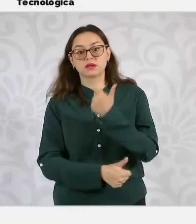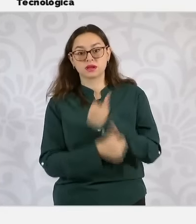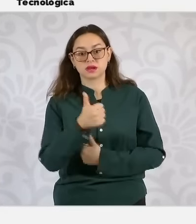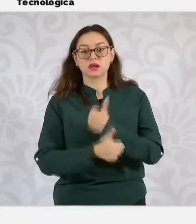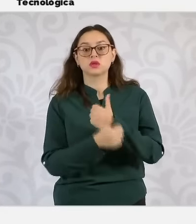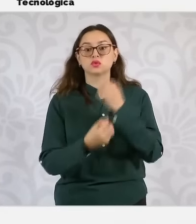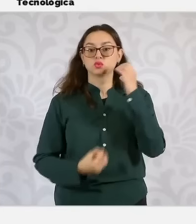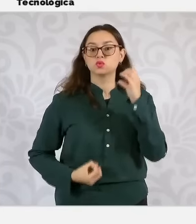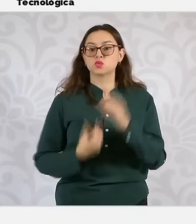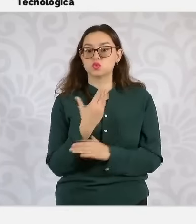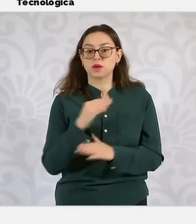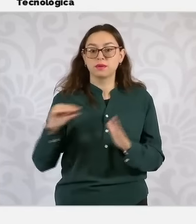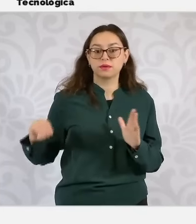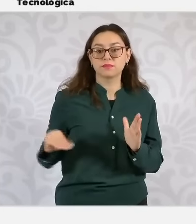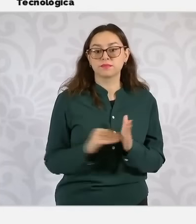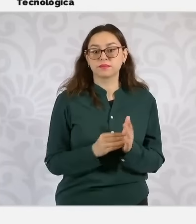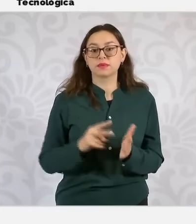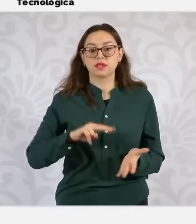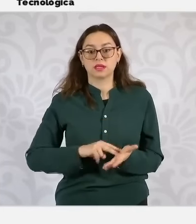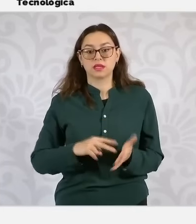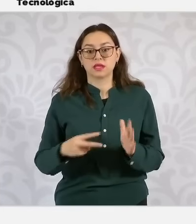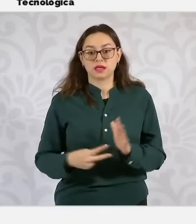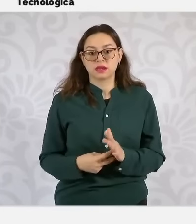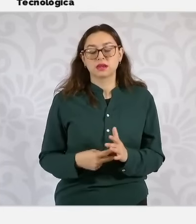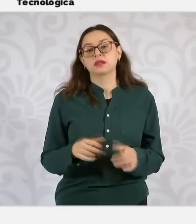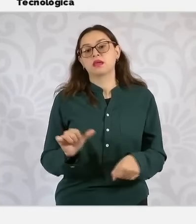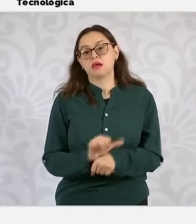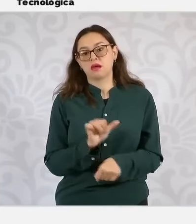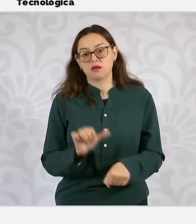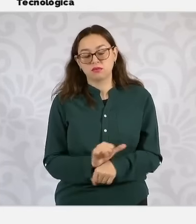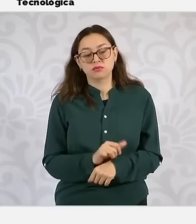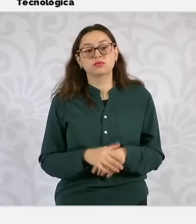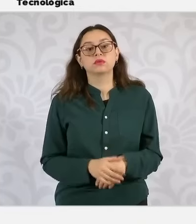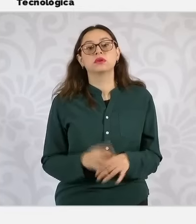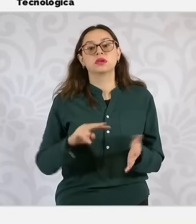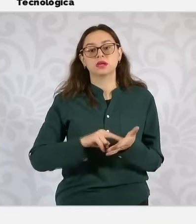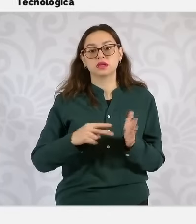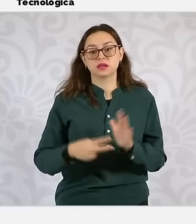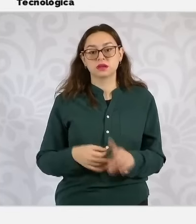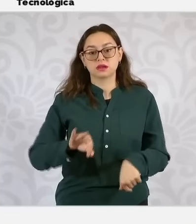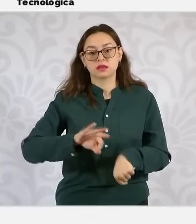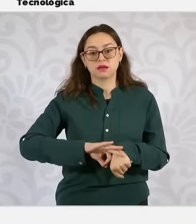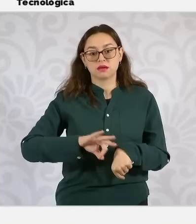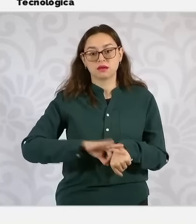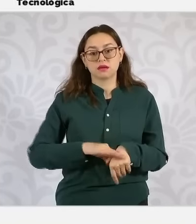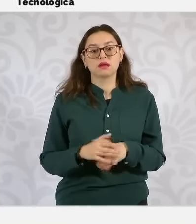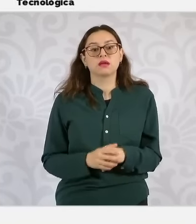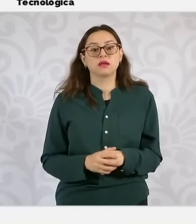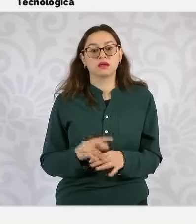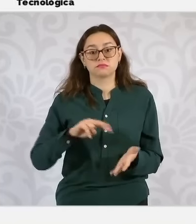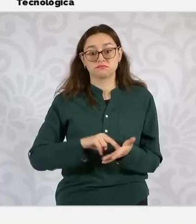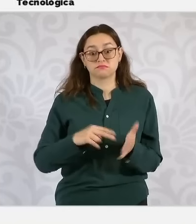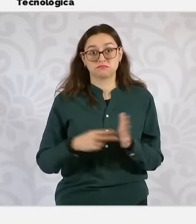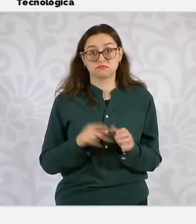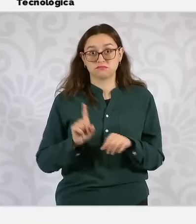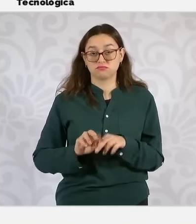siguientes: ingeniería en electromovilidad, ingeniería farmacéutica, ingeniería